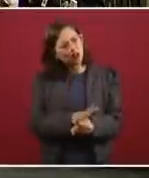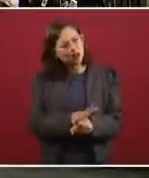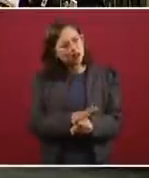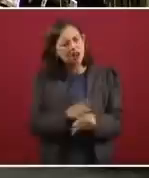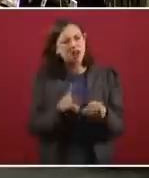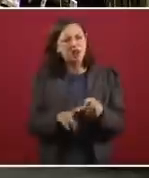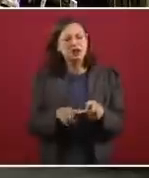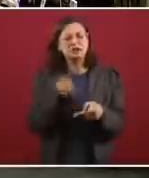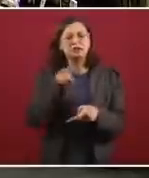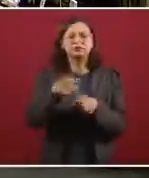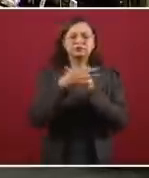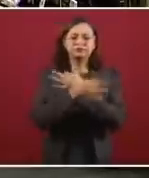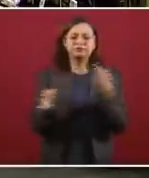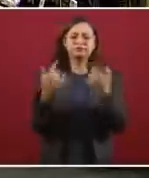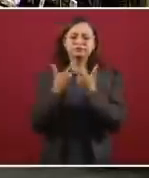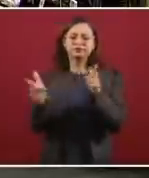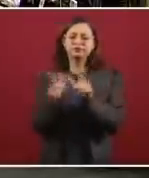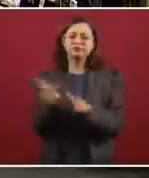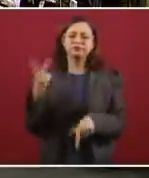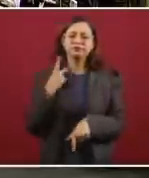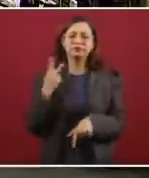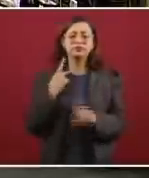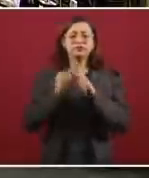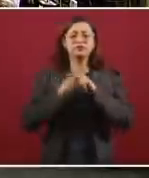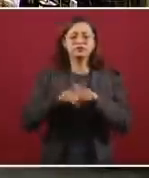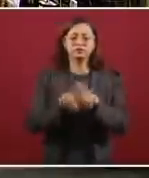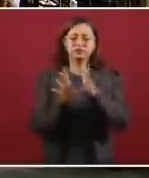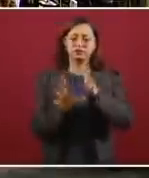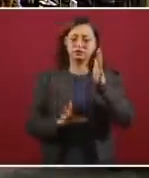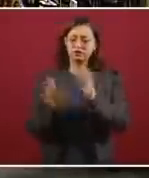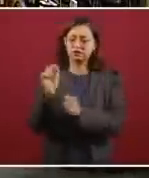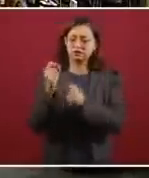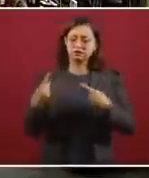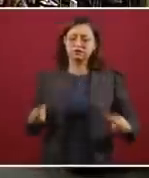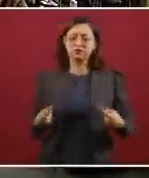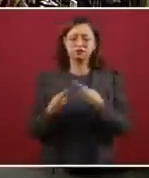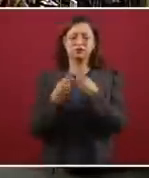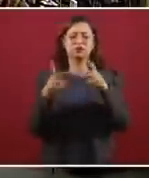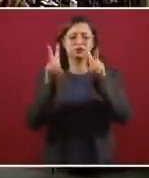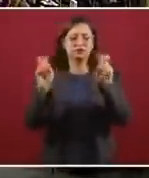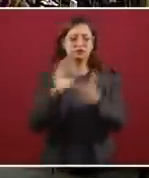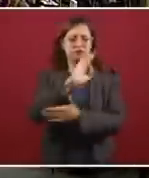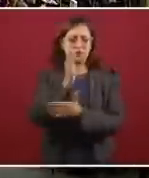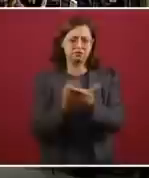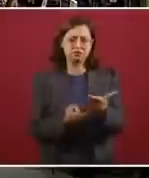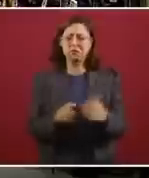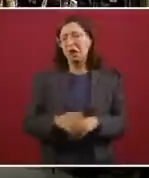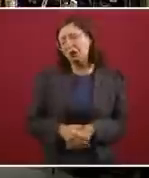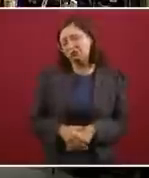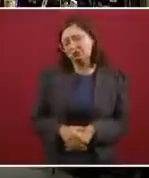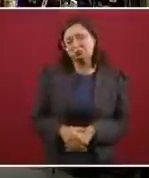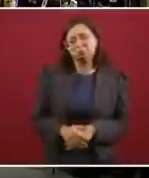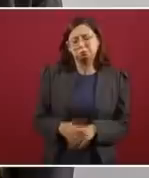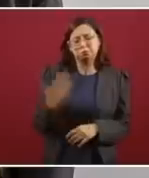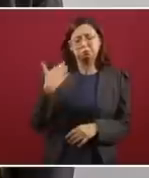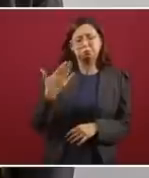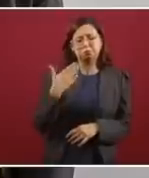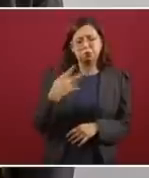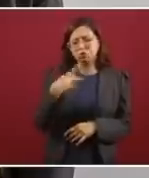El anuncio de partidos políticos de que iniciarán una acción de inconstitucionalidad por el tema… Sí, están en su derecho de